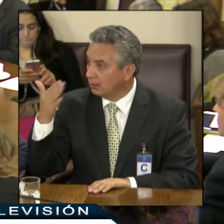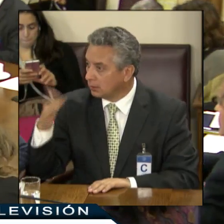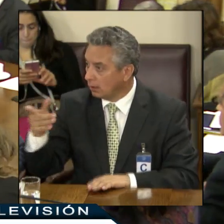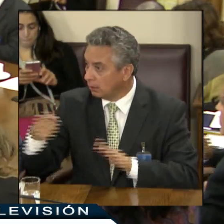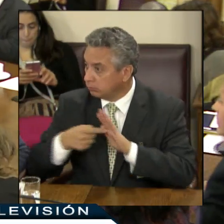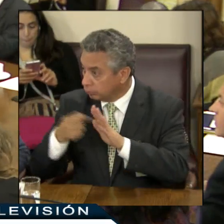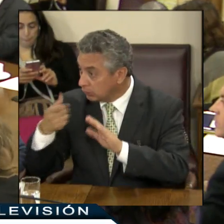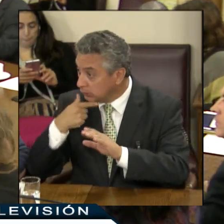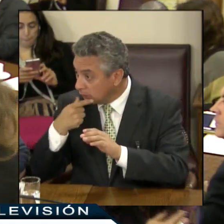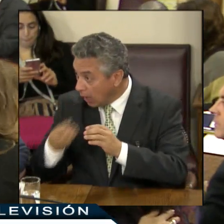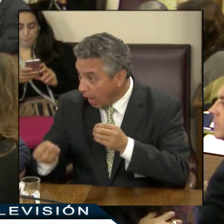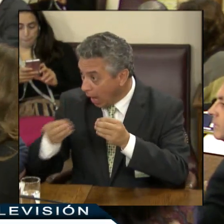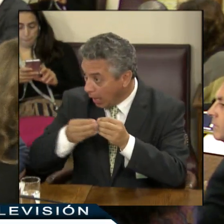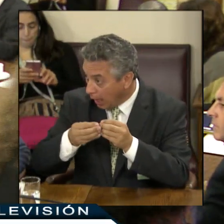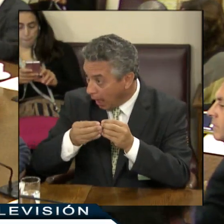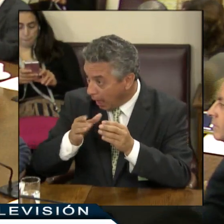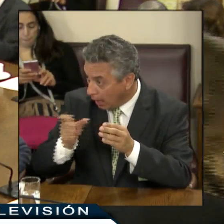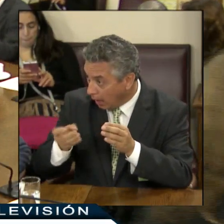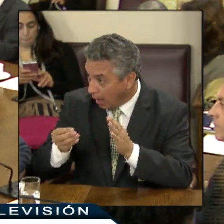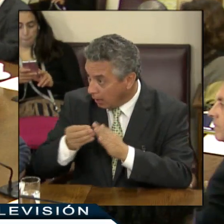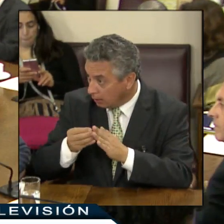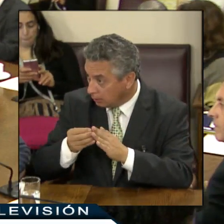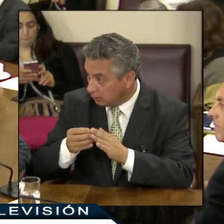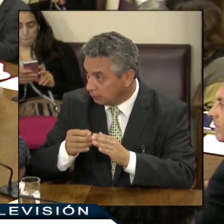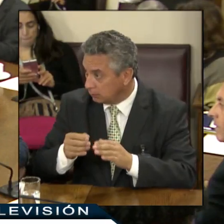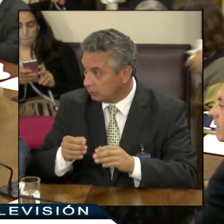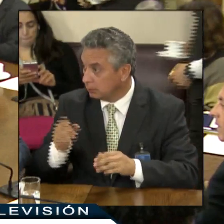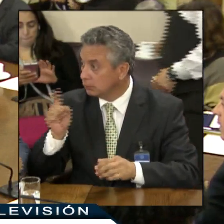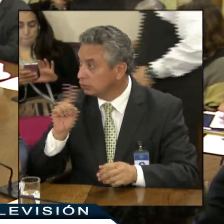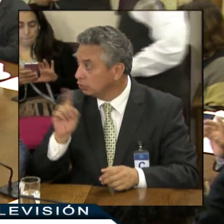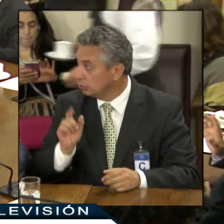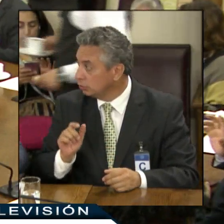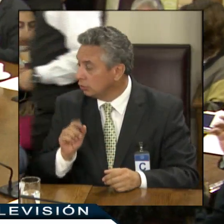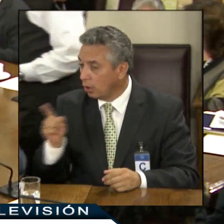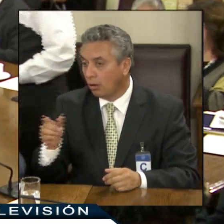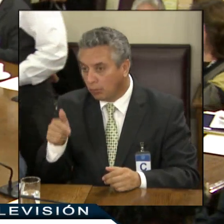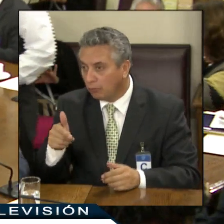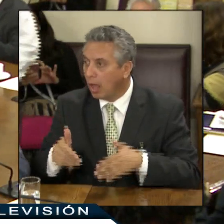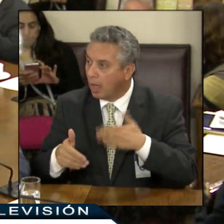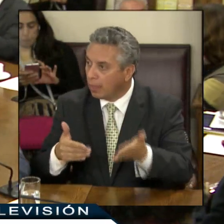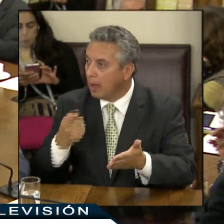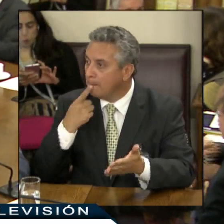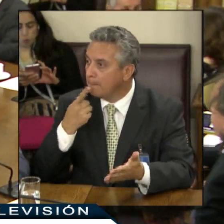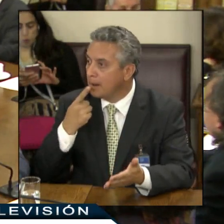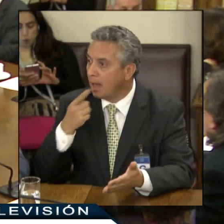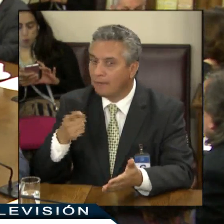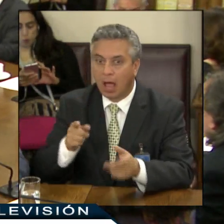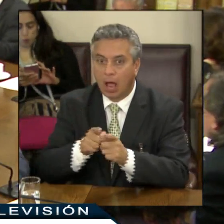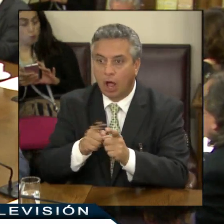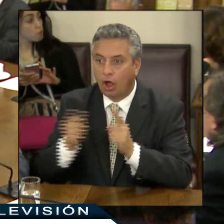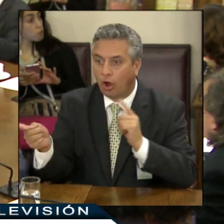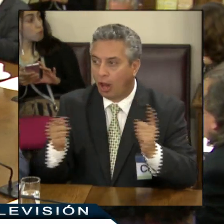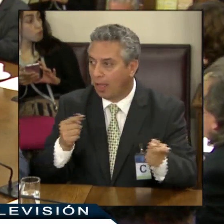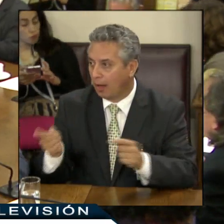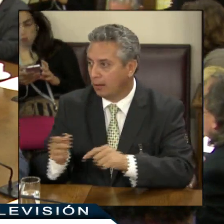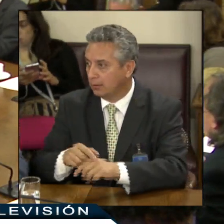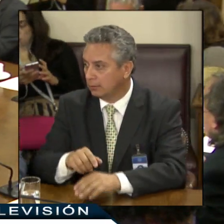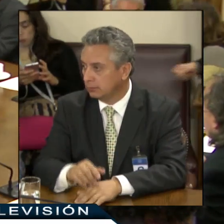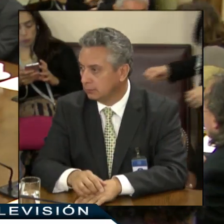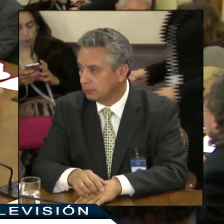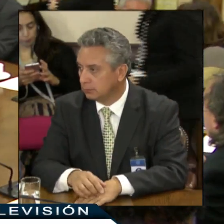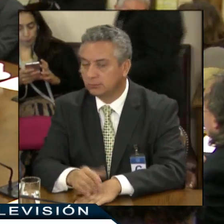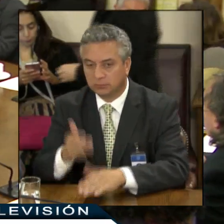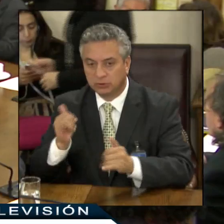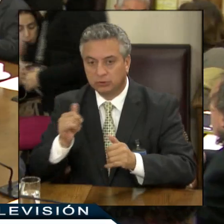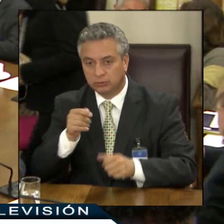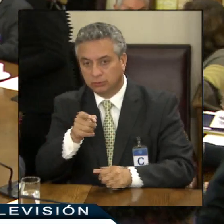quisieras agregar sí Si no para dar la palabra a los colegas preguntas opones